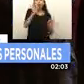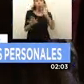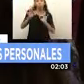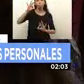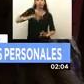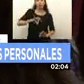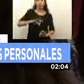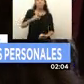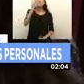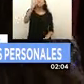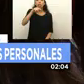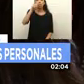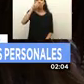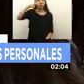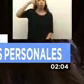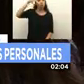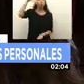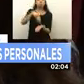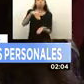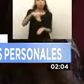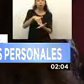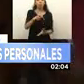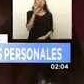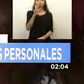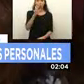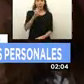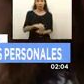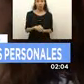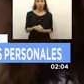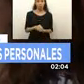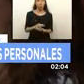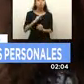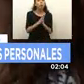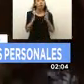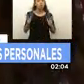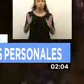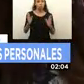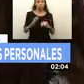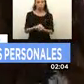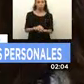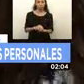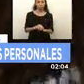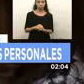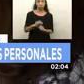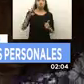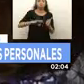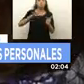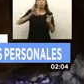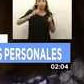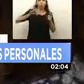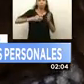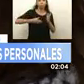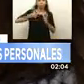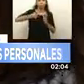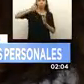de 178 millones de dólares anuales pero